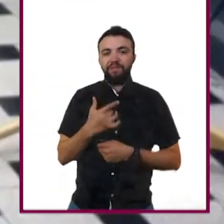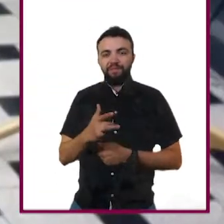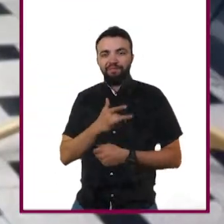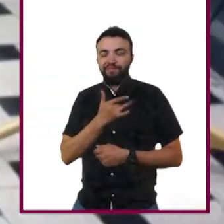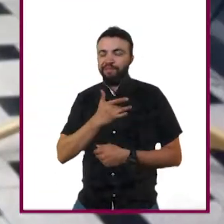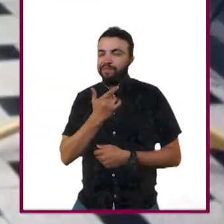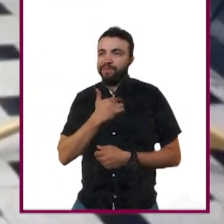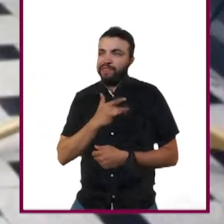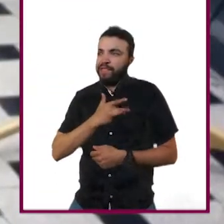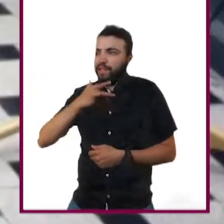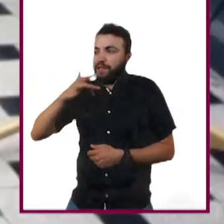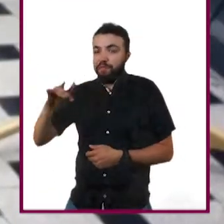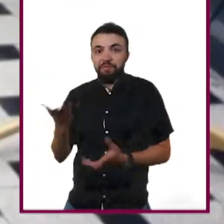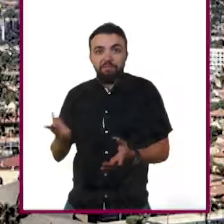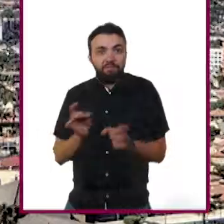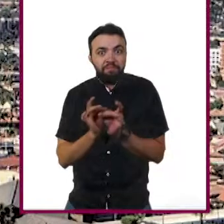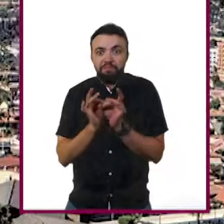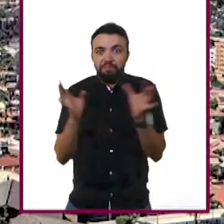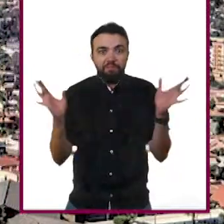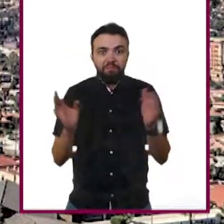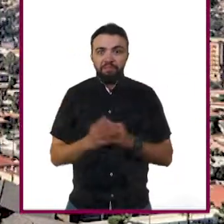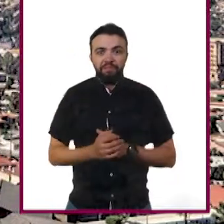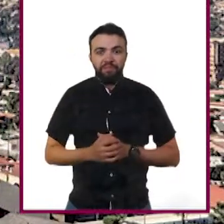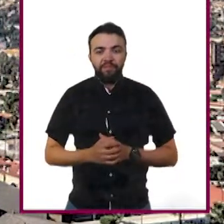Así fue como muy casual.